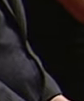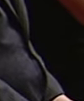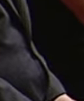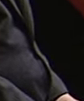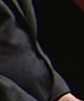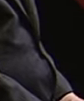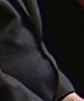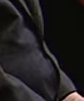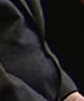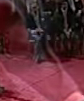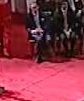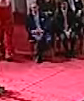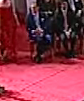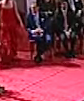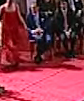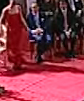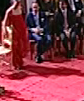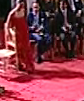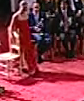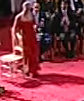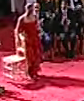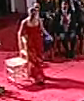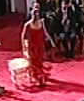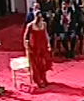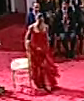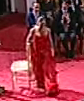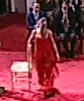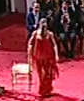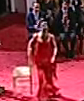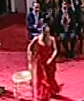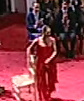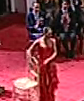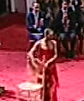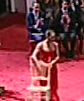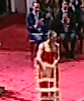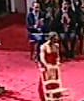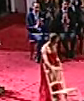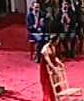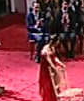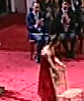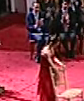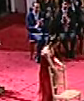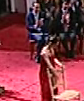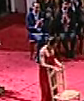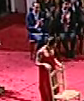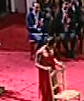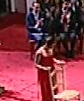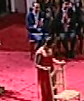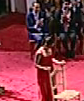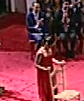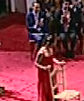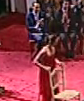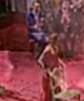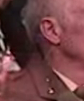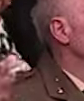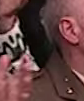ciudad. La dedicación incansable y constante de todos los oficios y profesiones que se han visto reflejadas en esta entrega. Y ahora